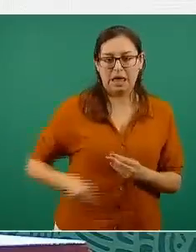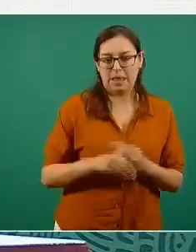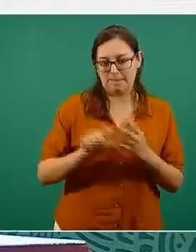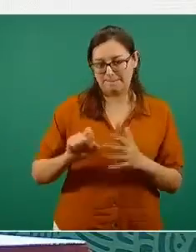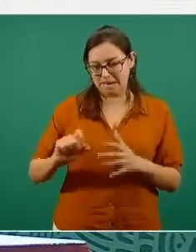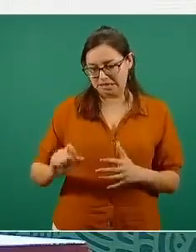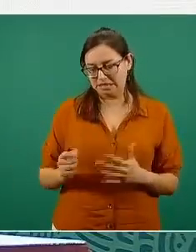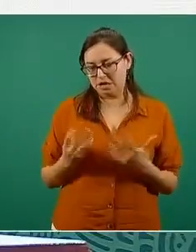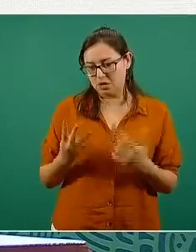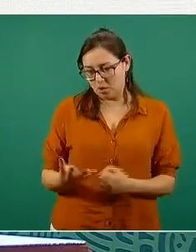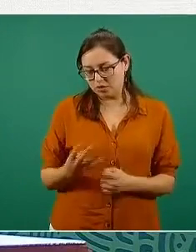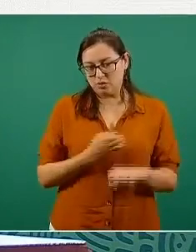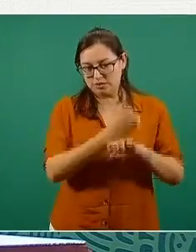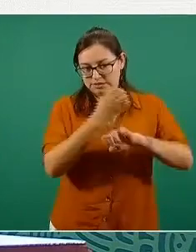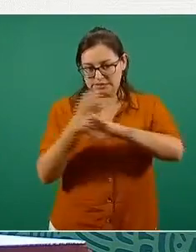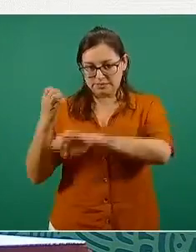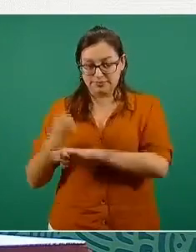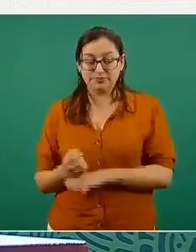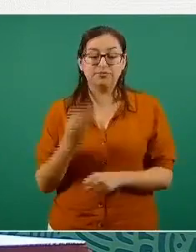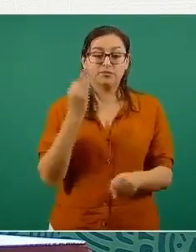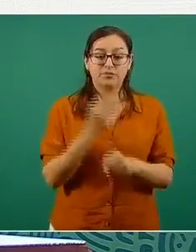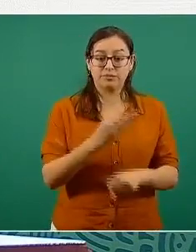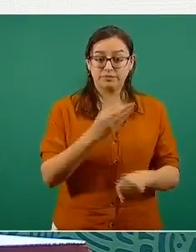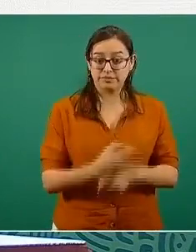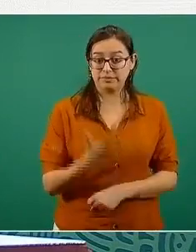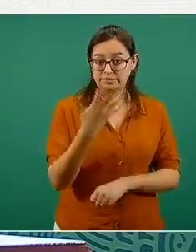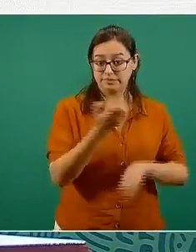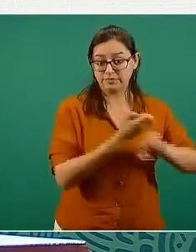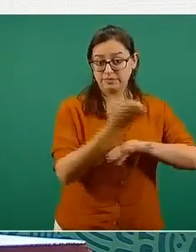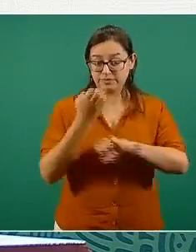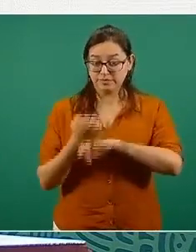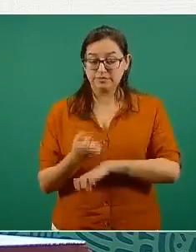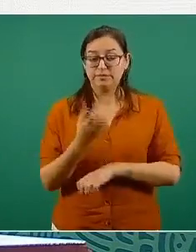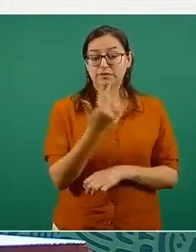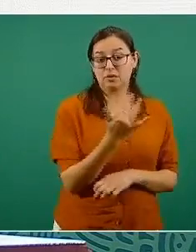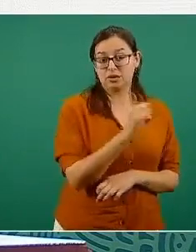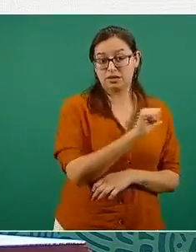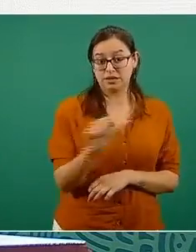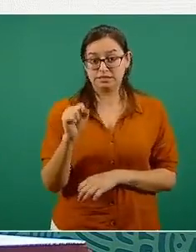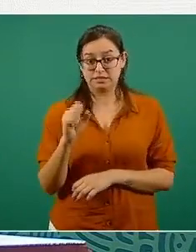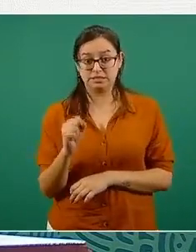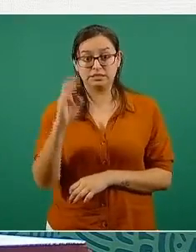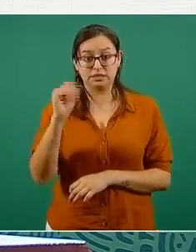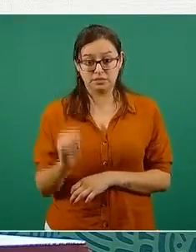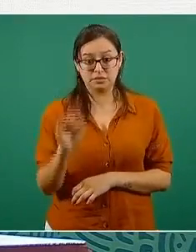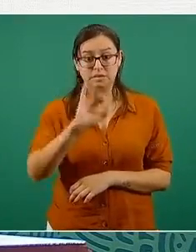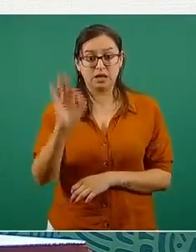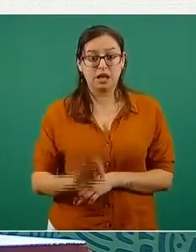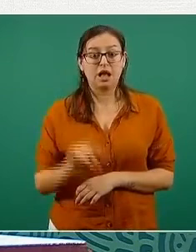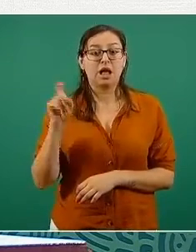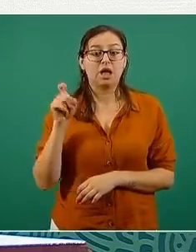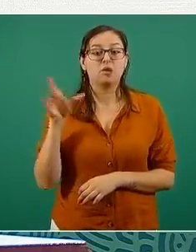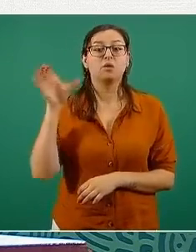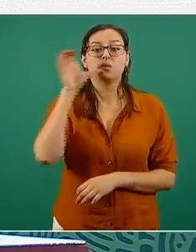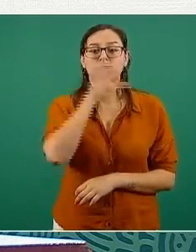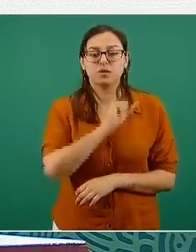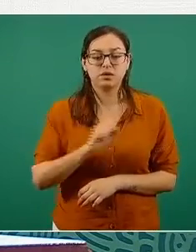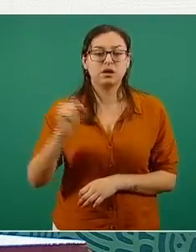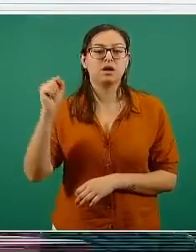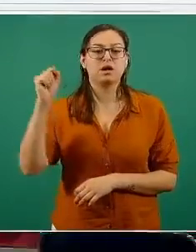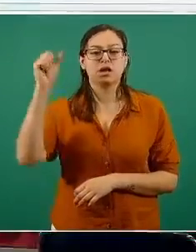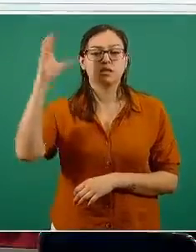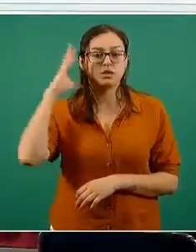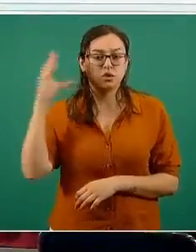están actualmente entre 50 y 69% de ocupación para pacientes críticos: Aguascalientes, Colima, Hidalgo, Oaxaca y San Luis